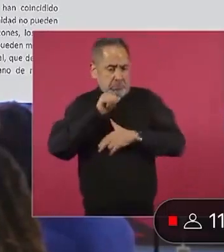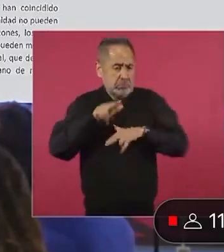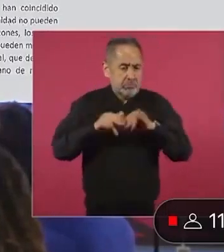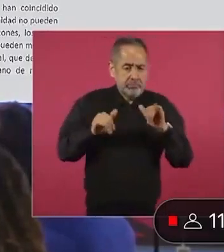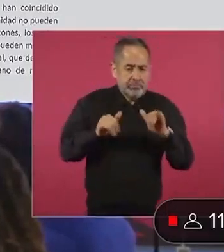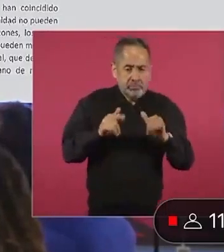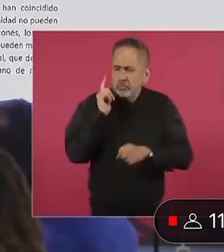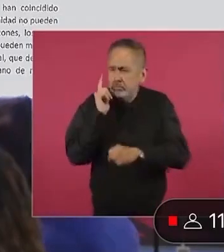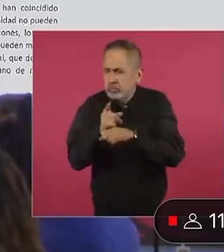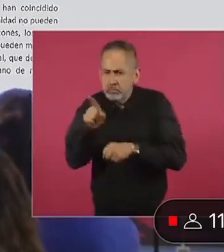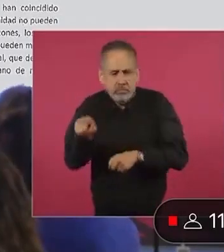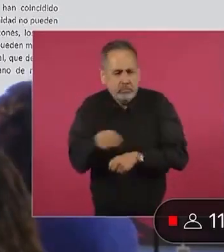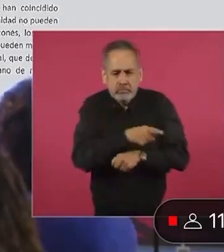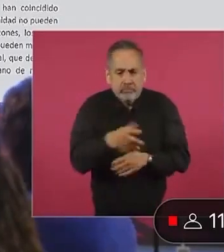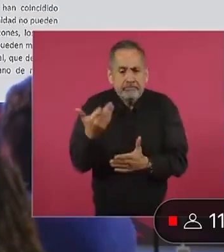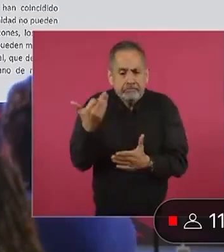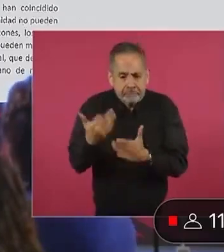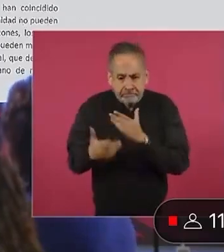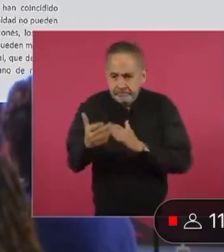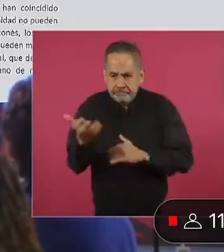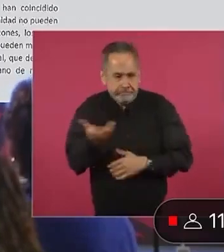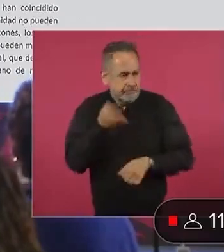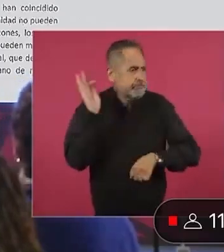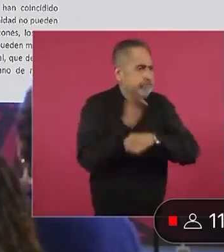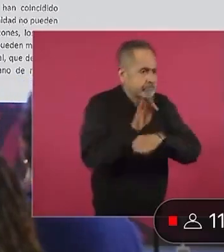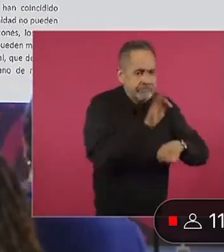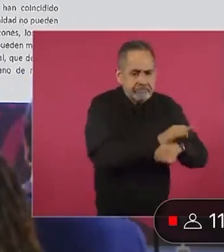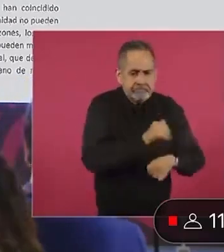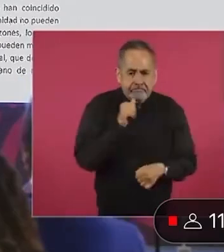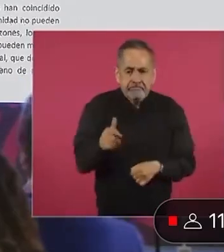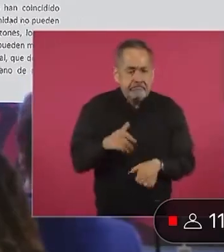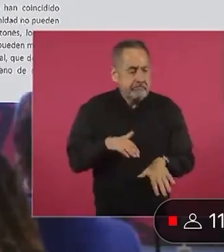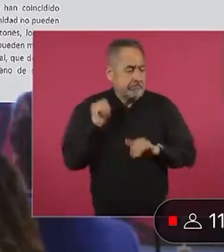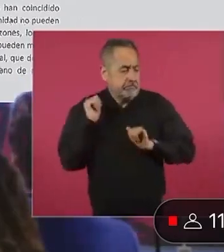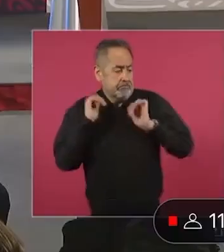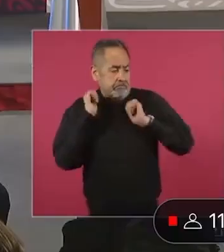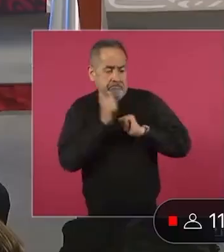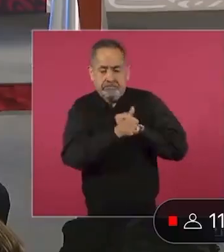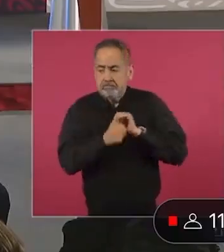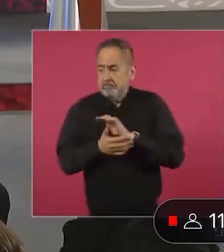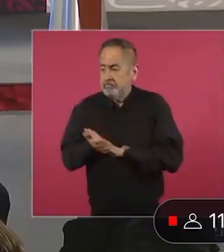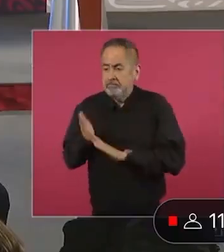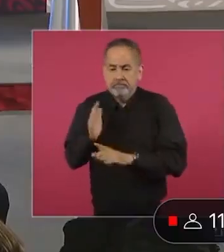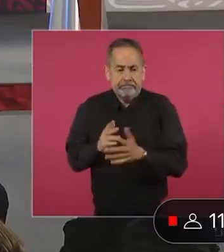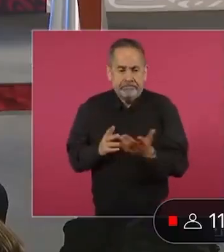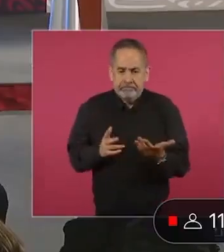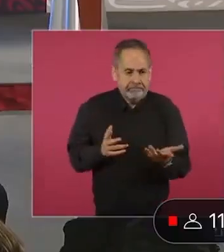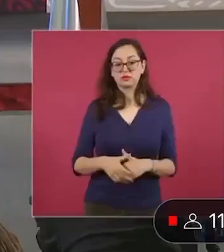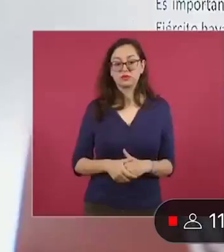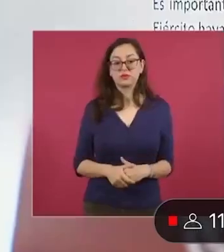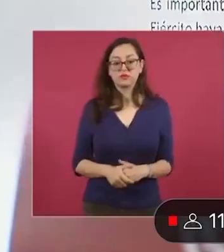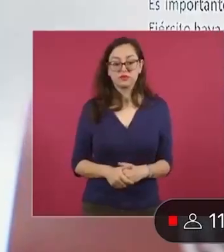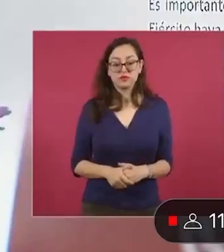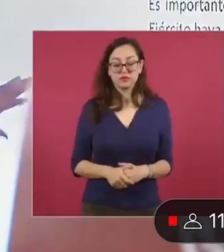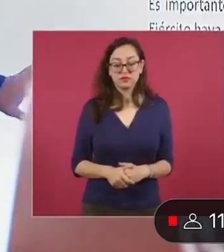al no haber actuado para evitar los actos de violencia contra los jóvenes.